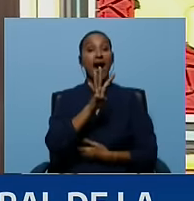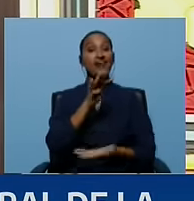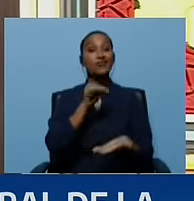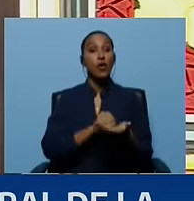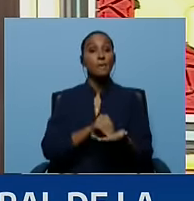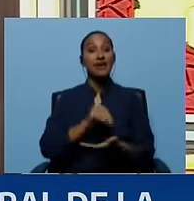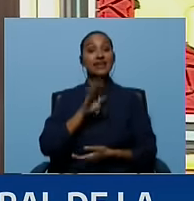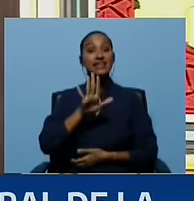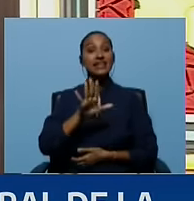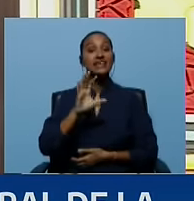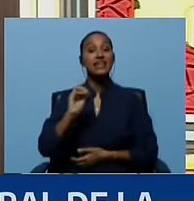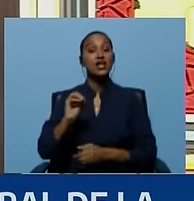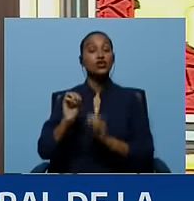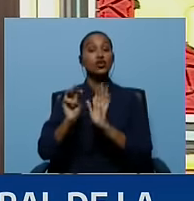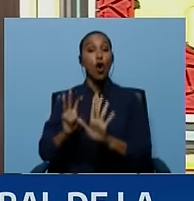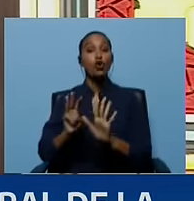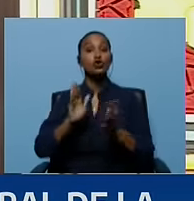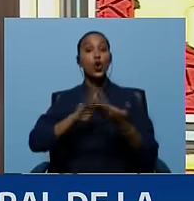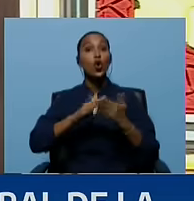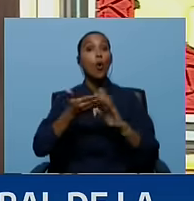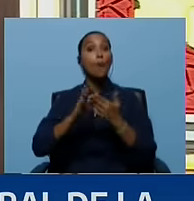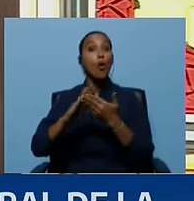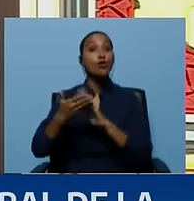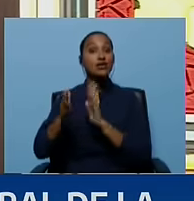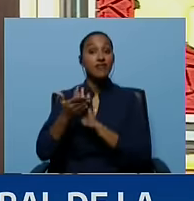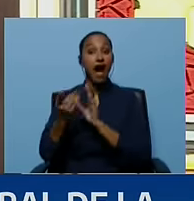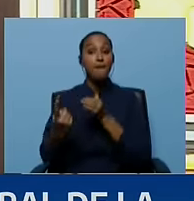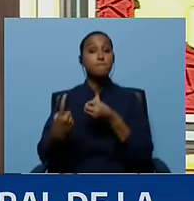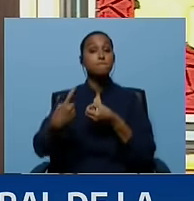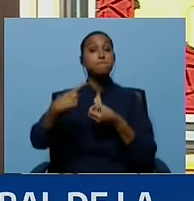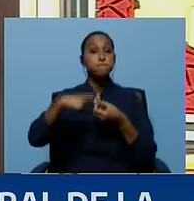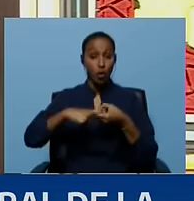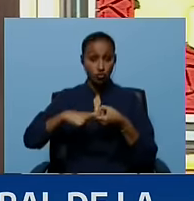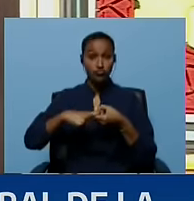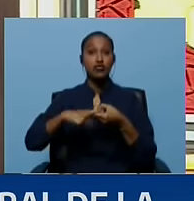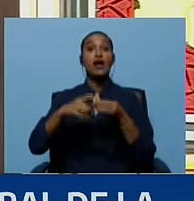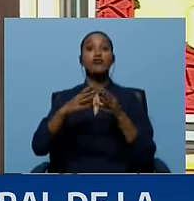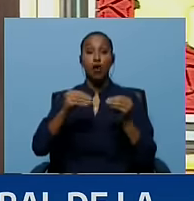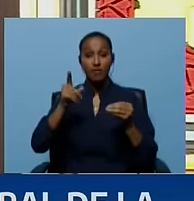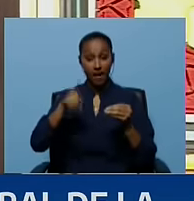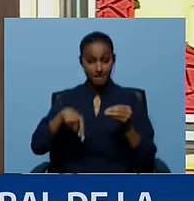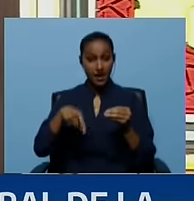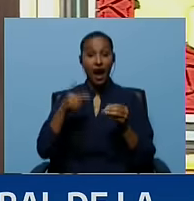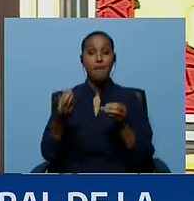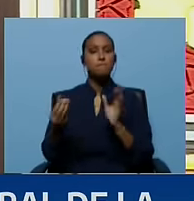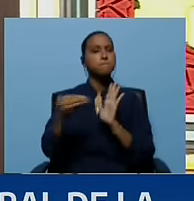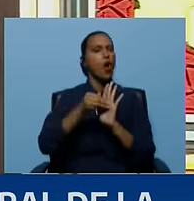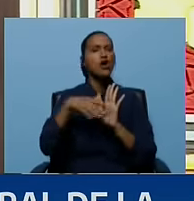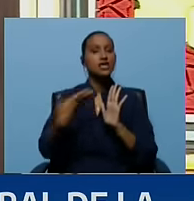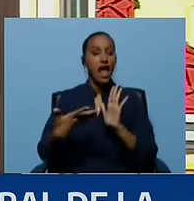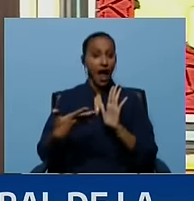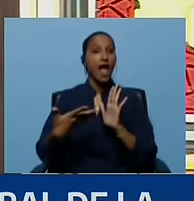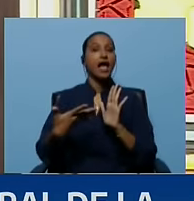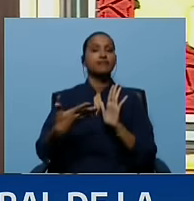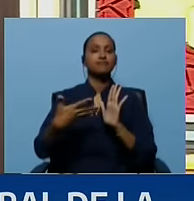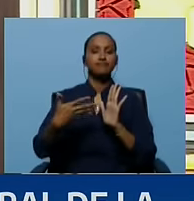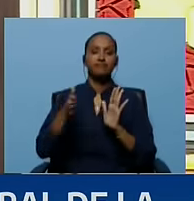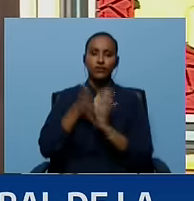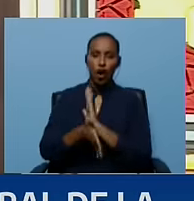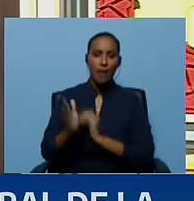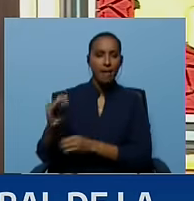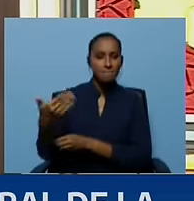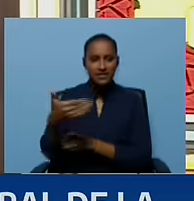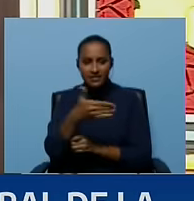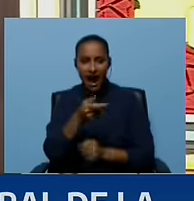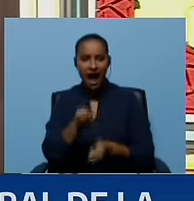4.508 territorios, al compañero Juan Carlos Loyo en Acuicultura y Pesca, al compañero Héctor Silva,